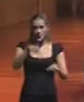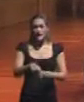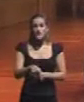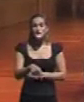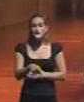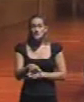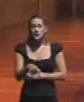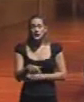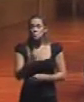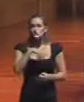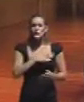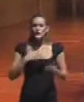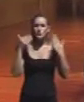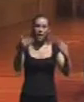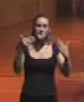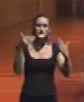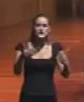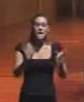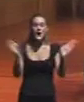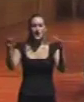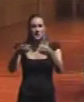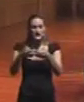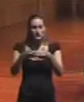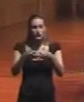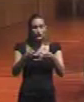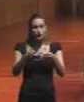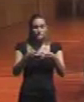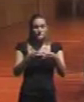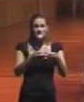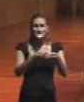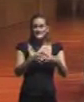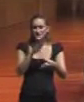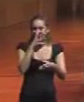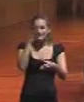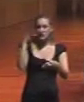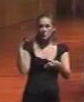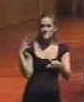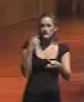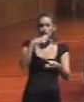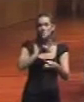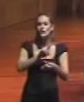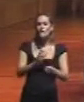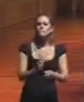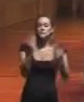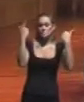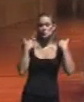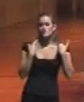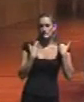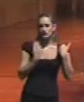más sincero agradecimiento al equipo saliente que durante 5 años generosamente aceptó esta